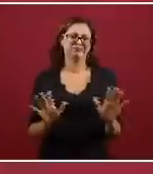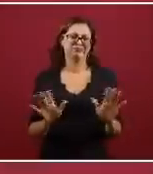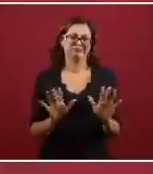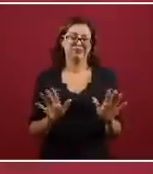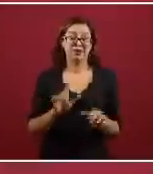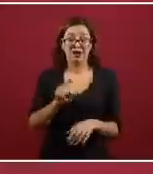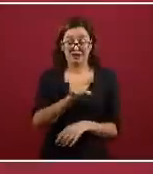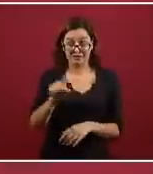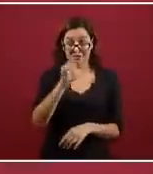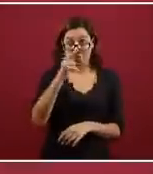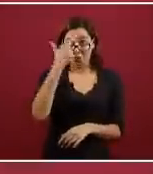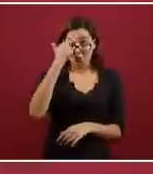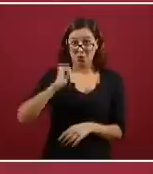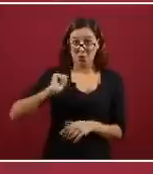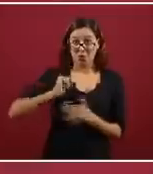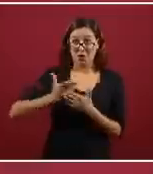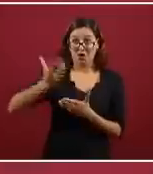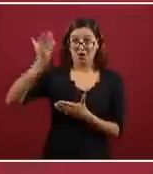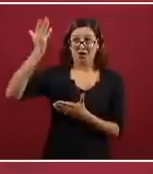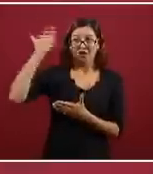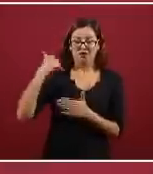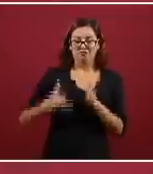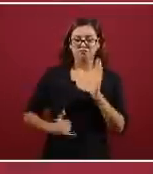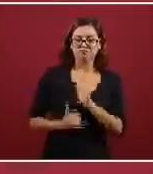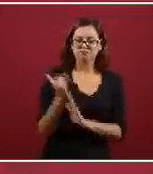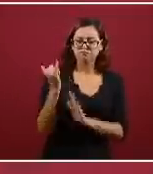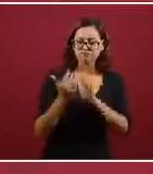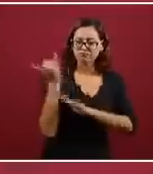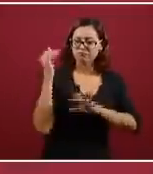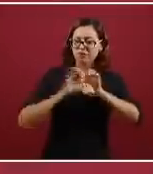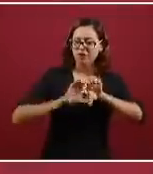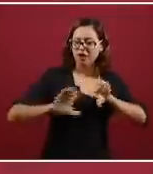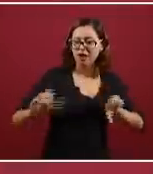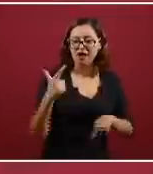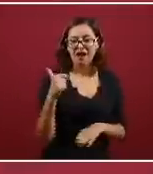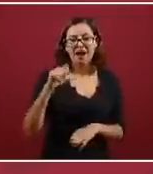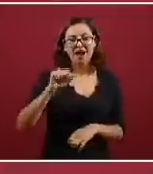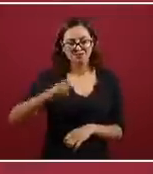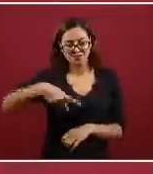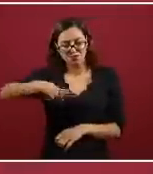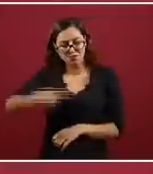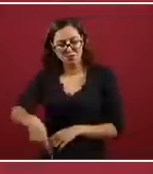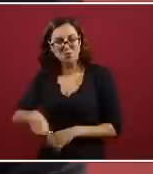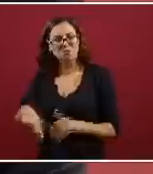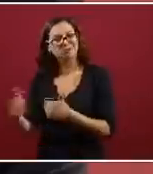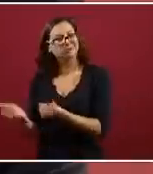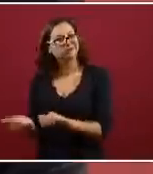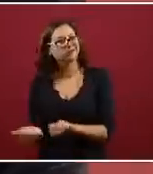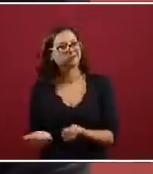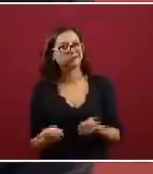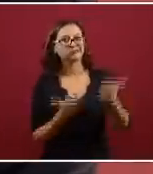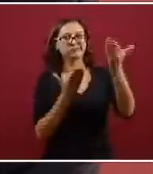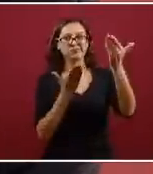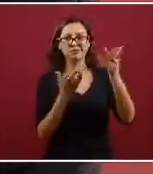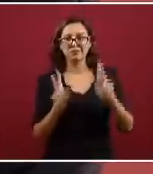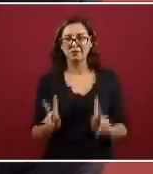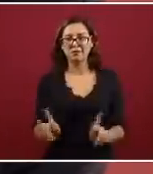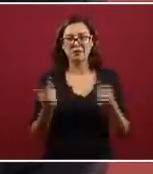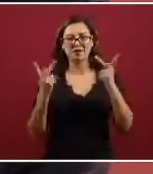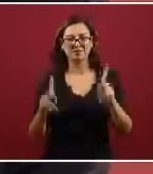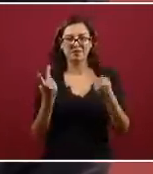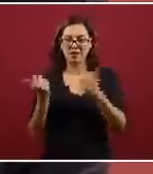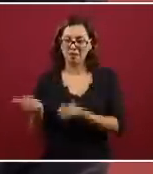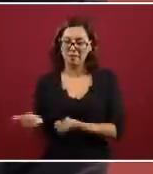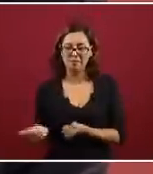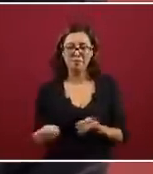un gasoducto para exportar gas. Bueno, ese gasoducto